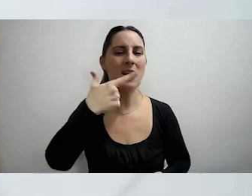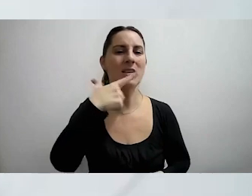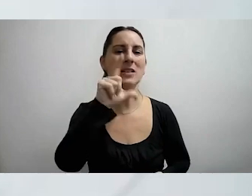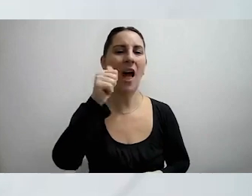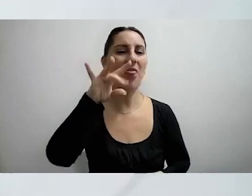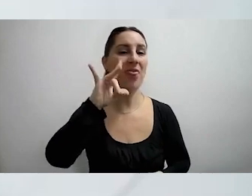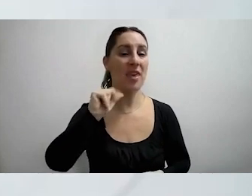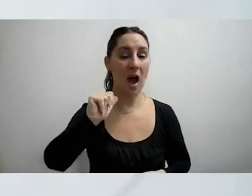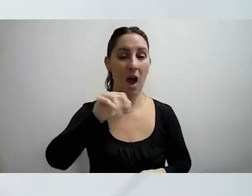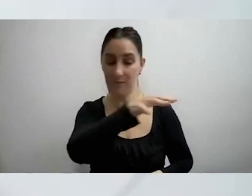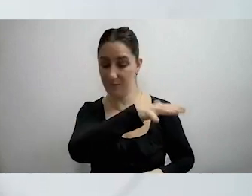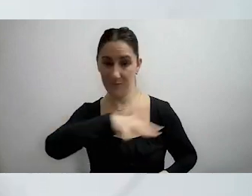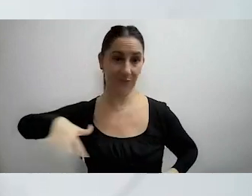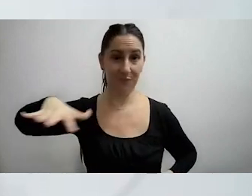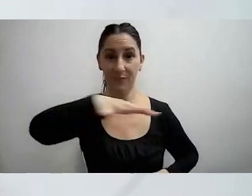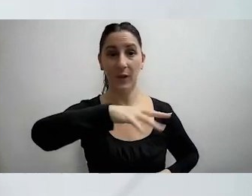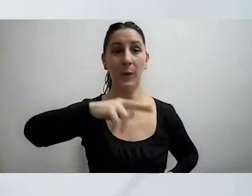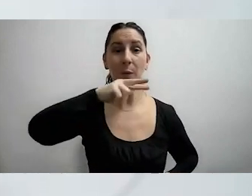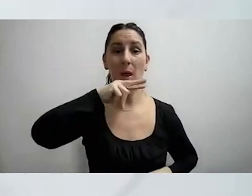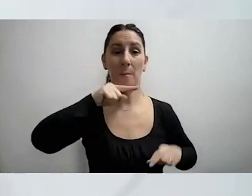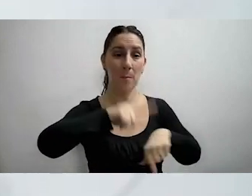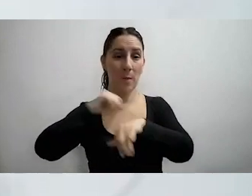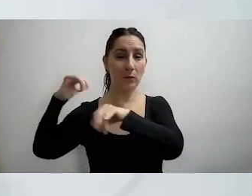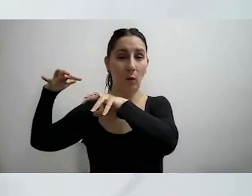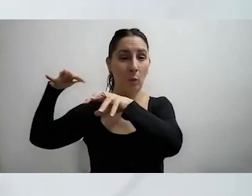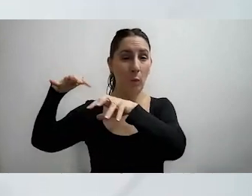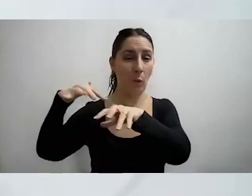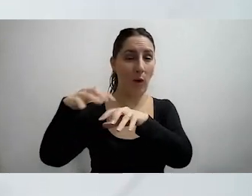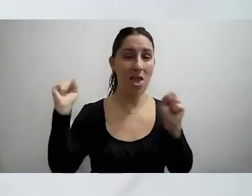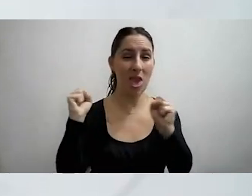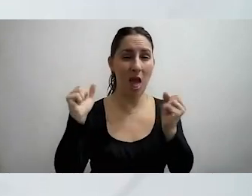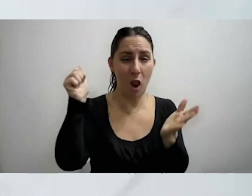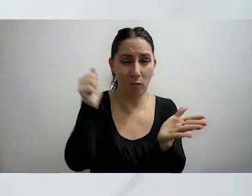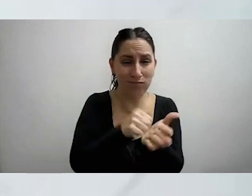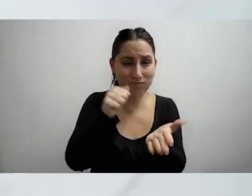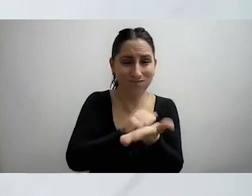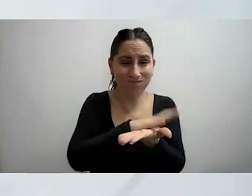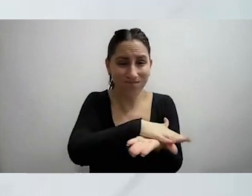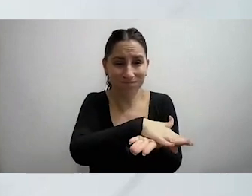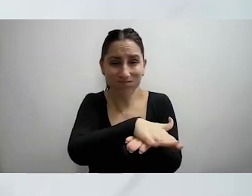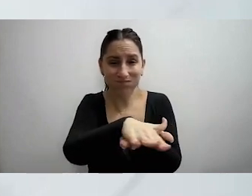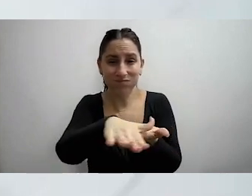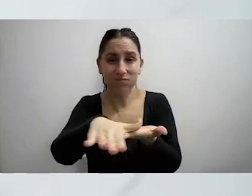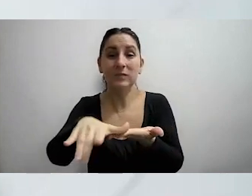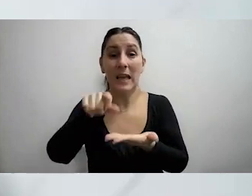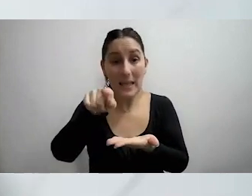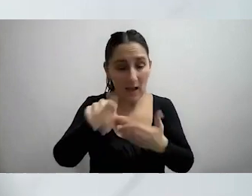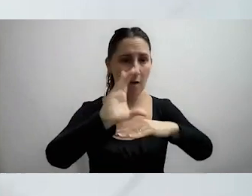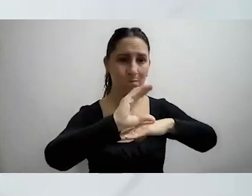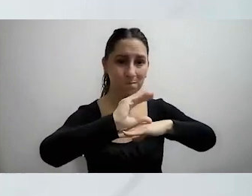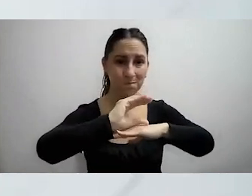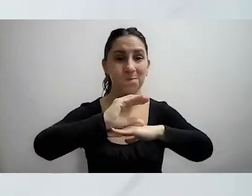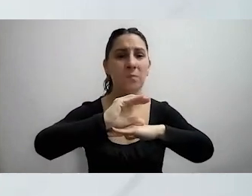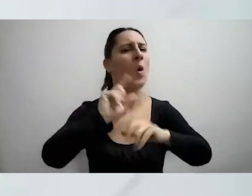verdes, que cuando llega el hielo eso se compacta con hielo, pero aún esa capa